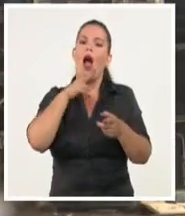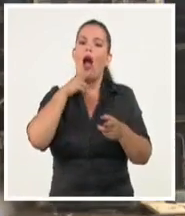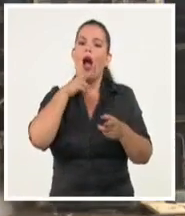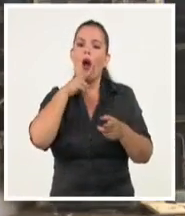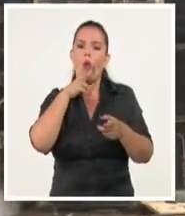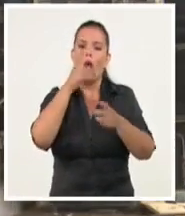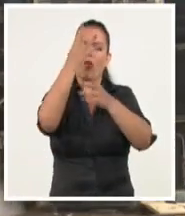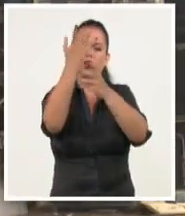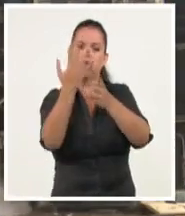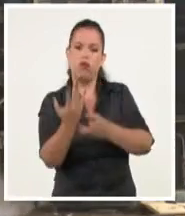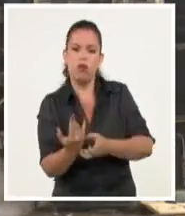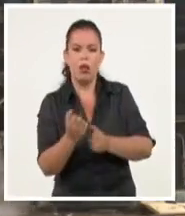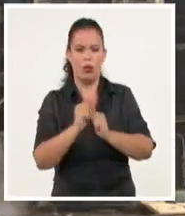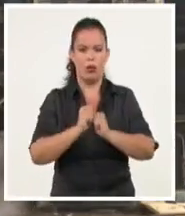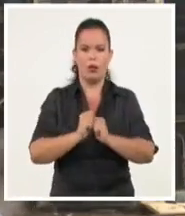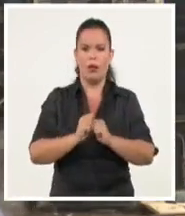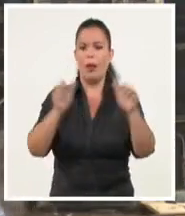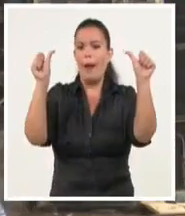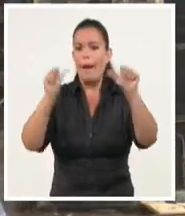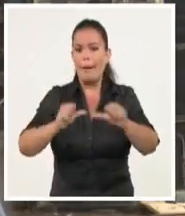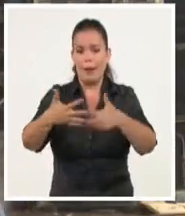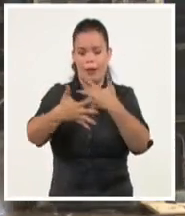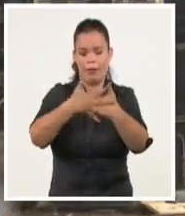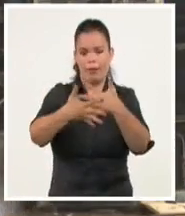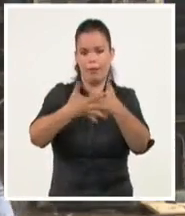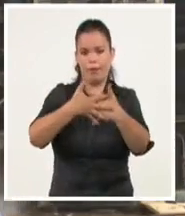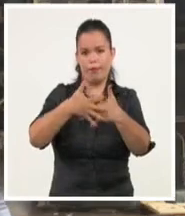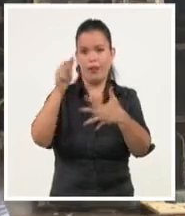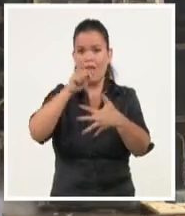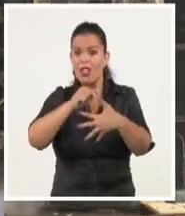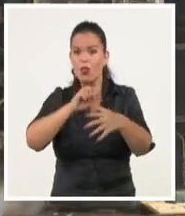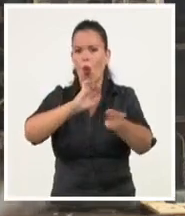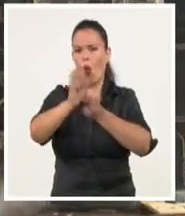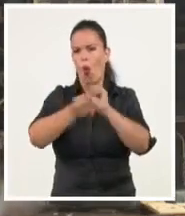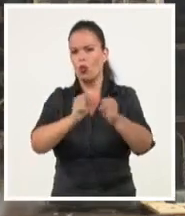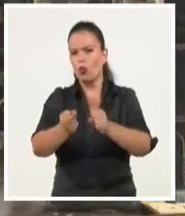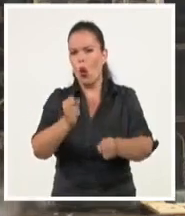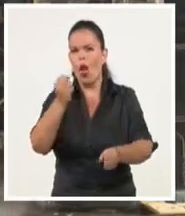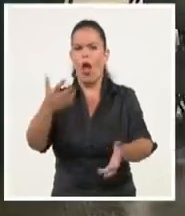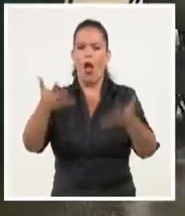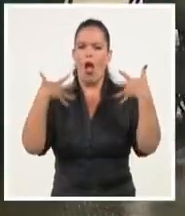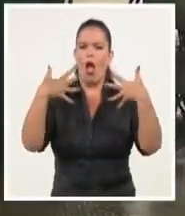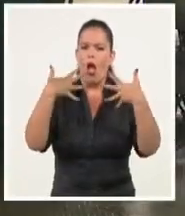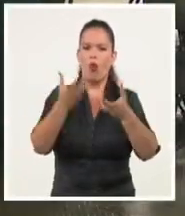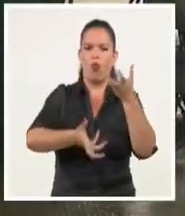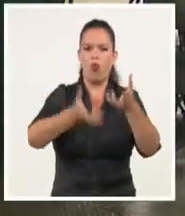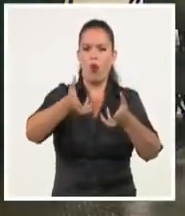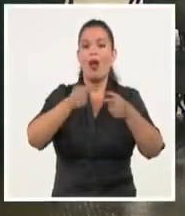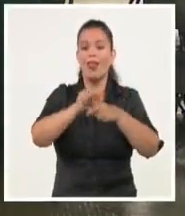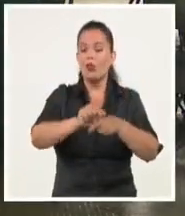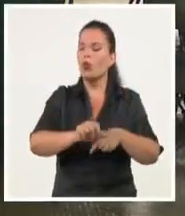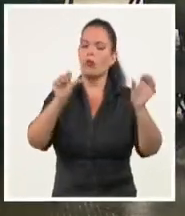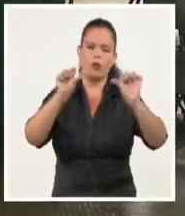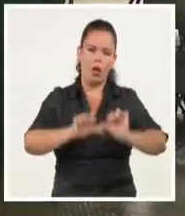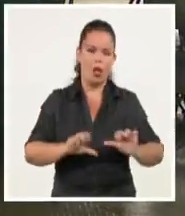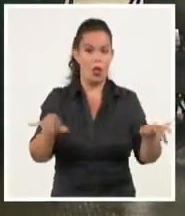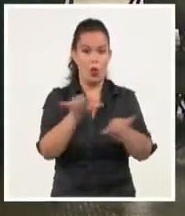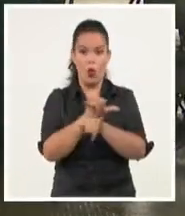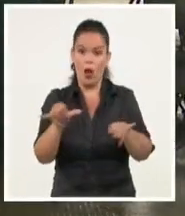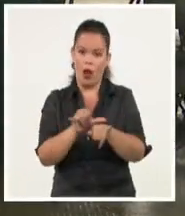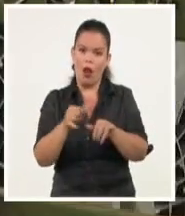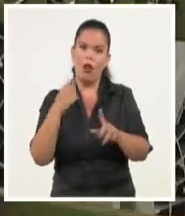estado las láminas de intercambio de calor, y por tanto provoca que no se logre la generación o la producción